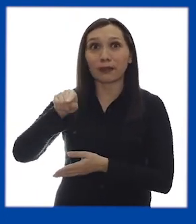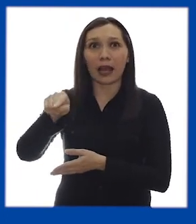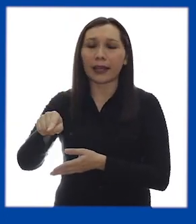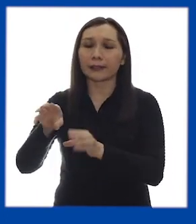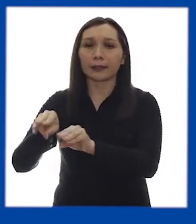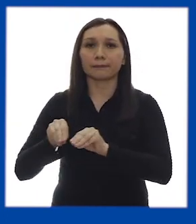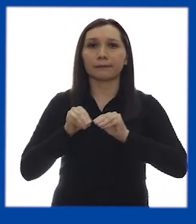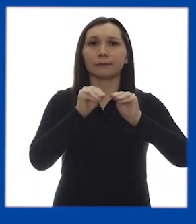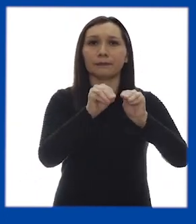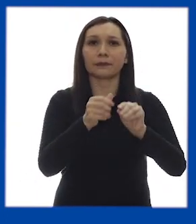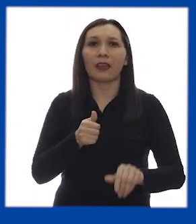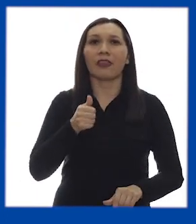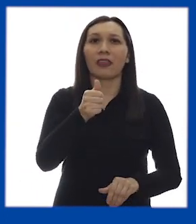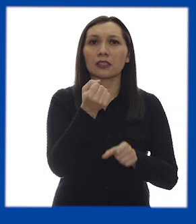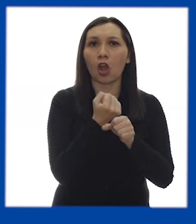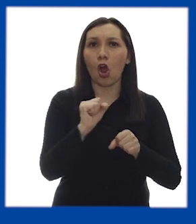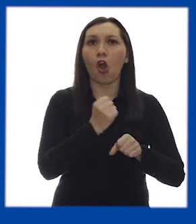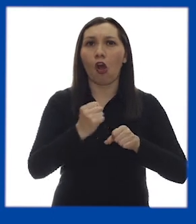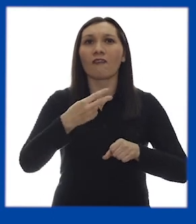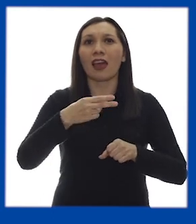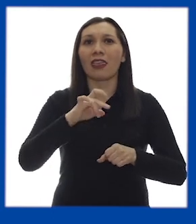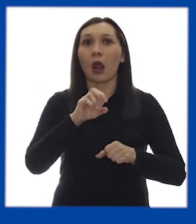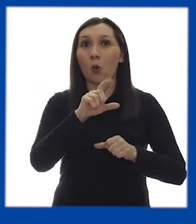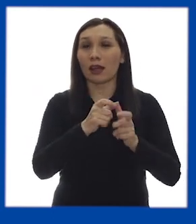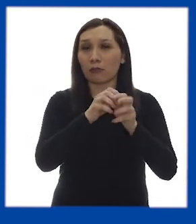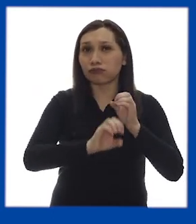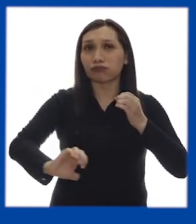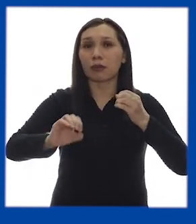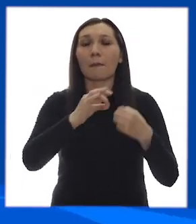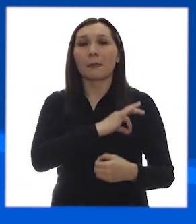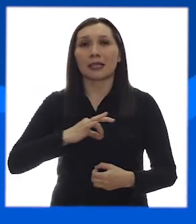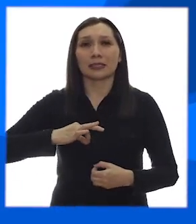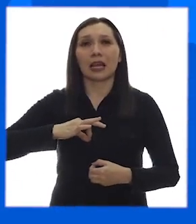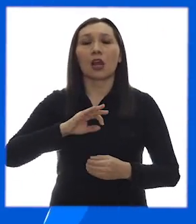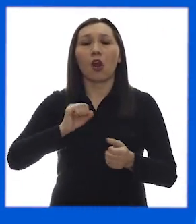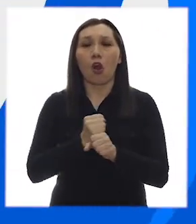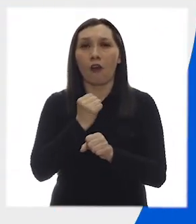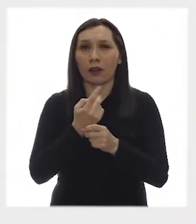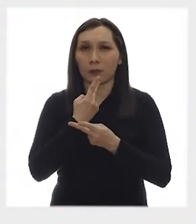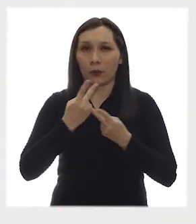serán derivados a la Dirección de Obras Hidráulicas del Ministerio de Obras Públicas.